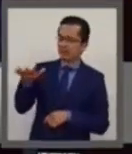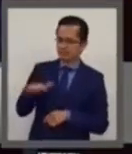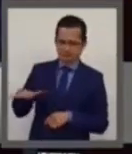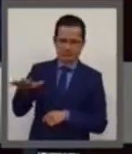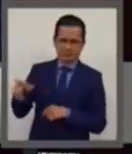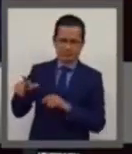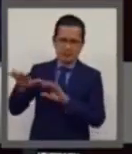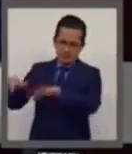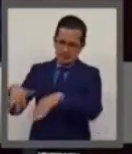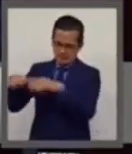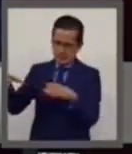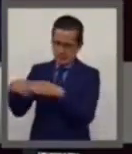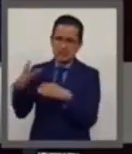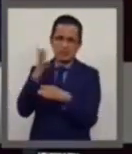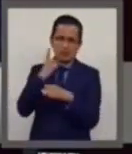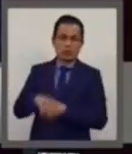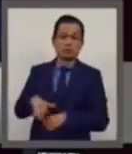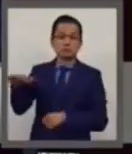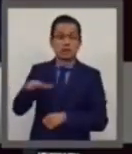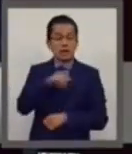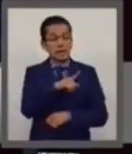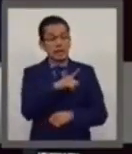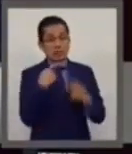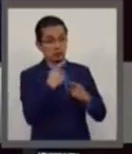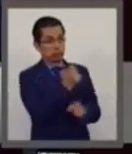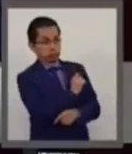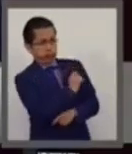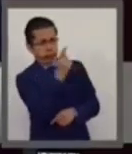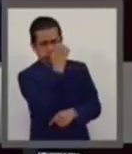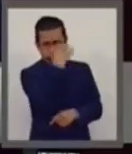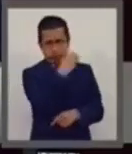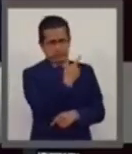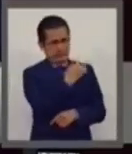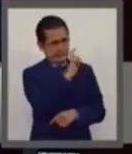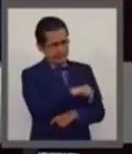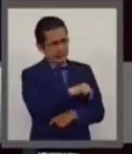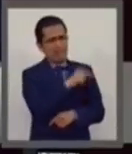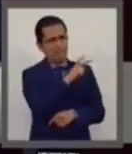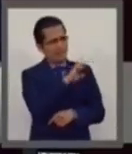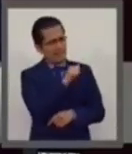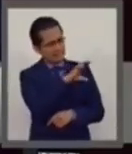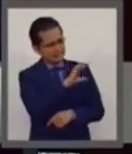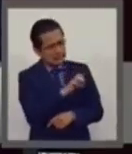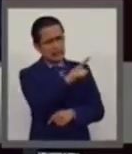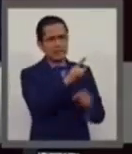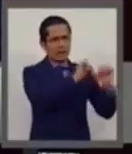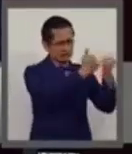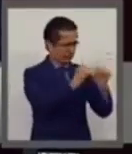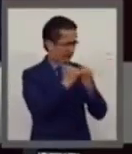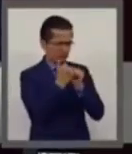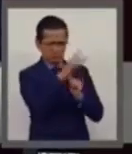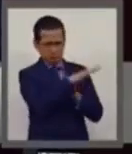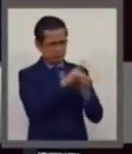contra de opinión de expertos de Greenpeace y de diversas organizaciones no gubernamentales que expusieron